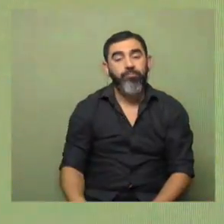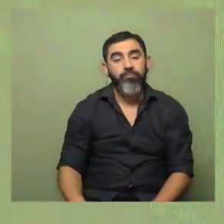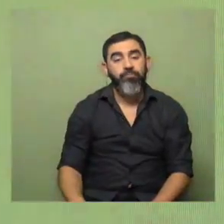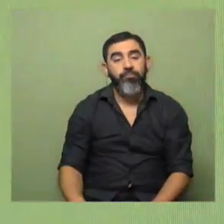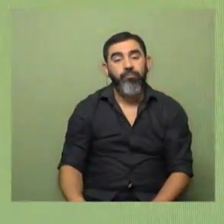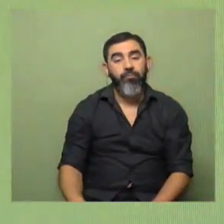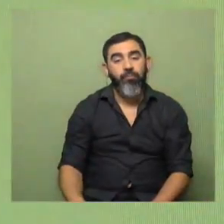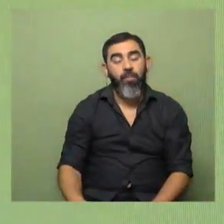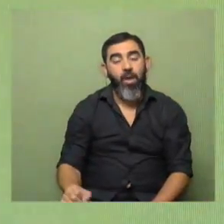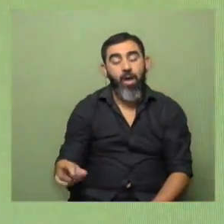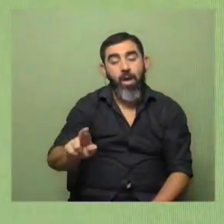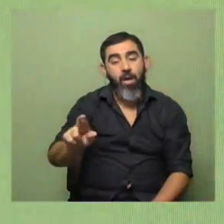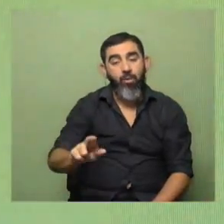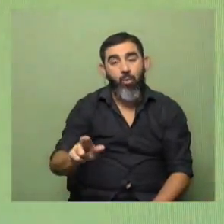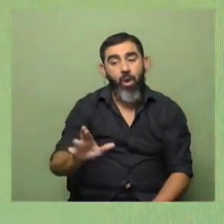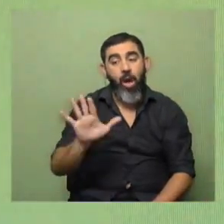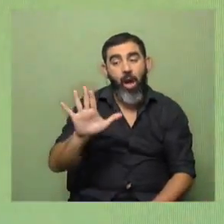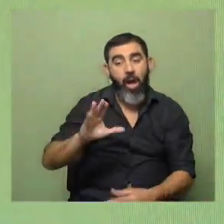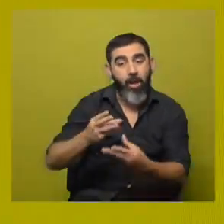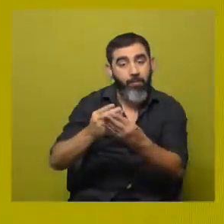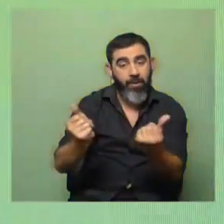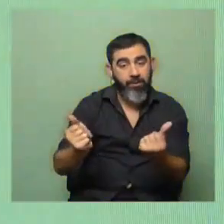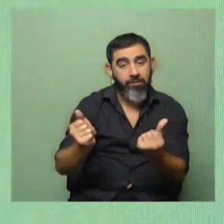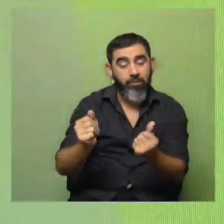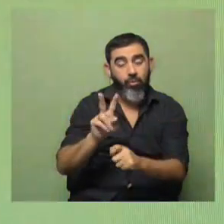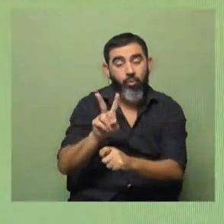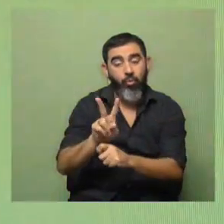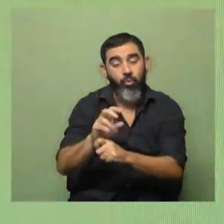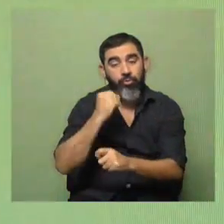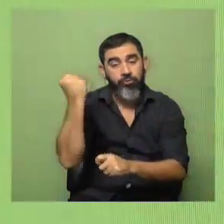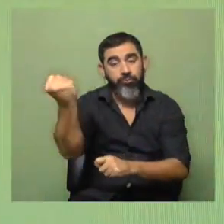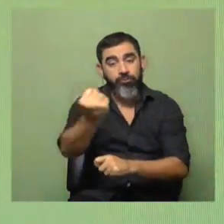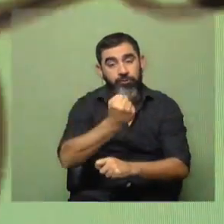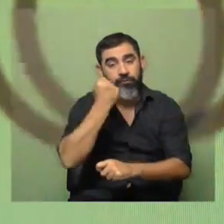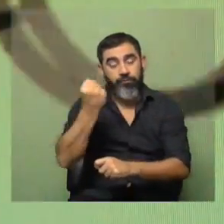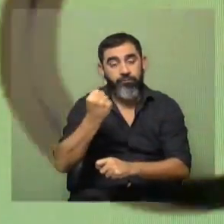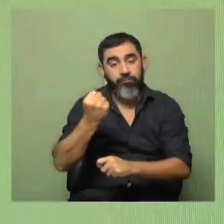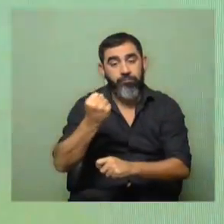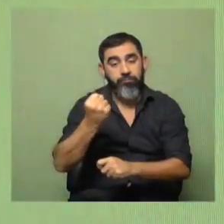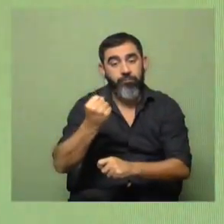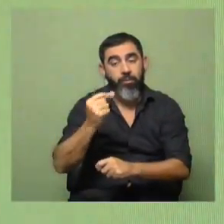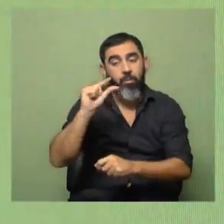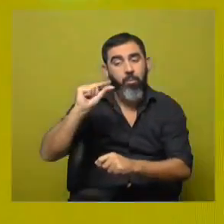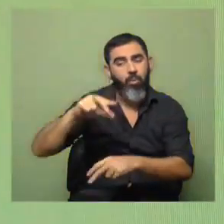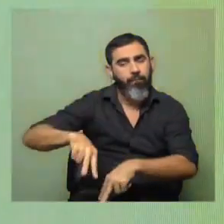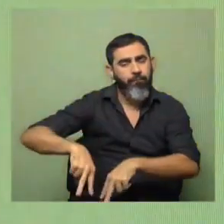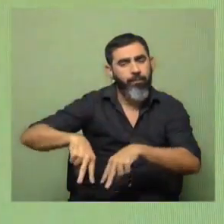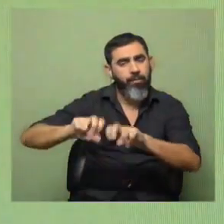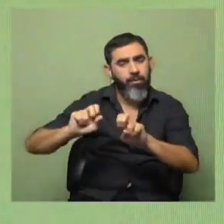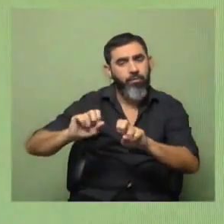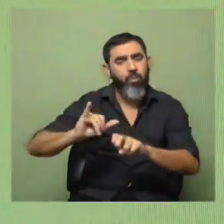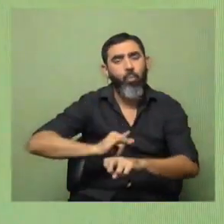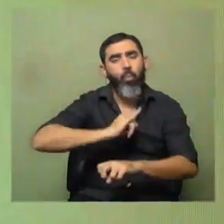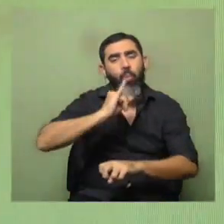especie amenazada de Uruguay. Su conservación es prioritaria y es muy poco estudiada. Vamos a contar